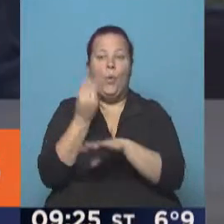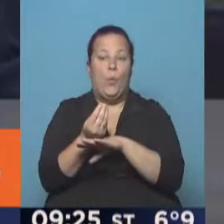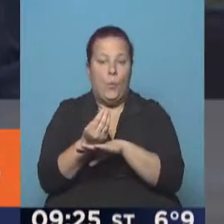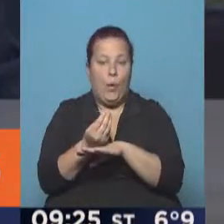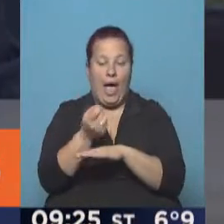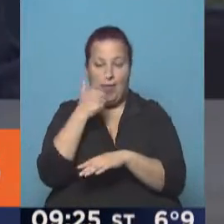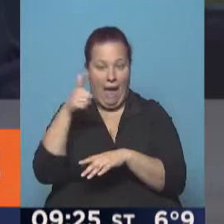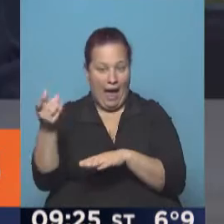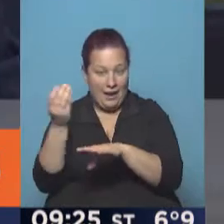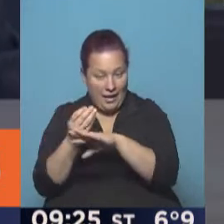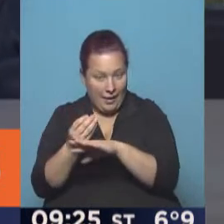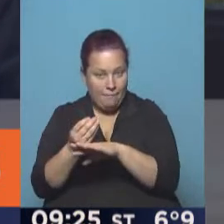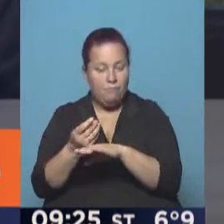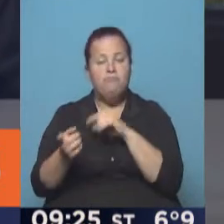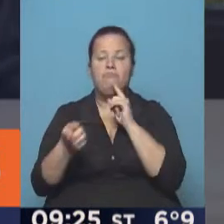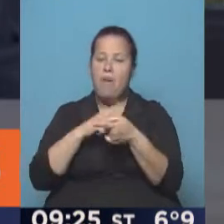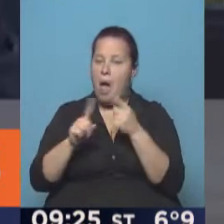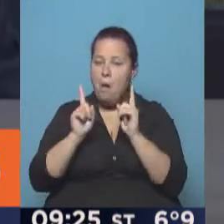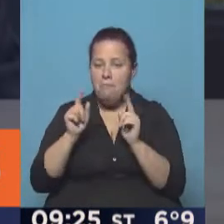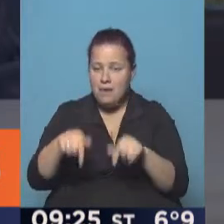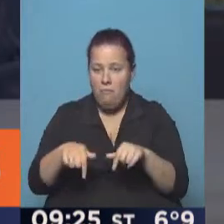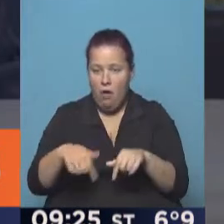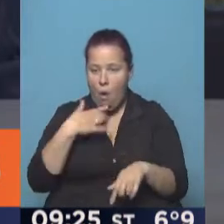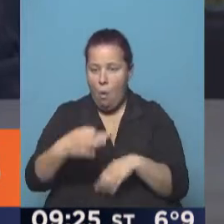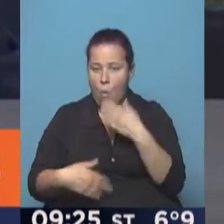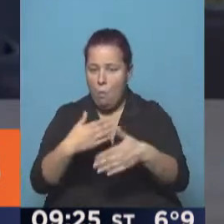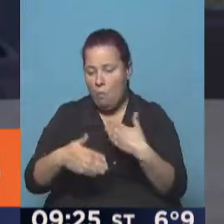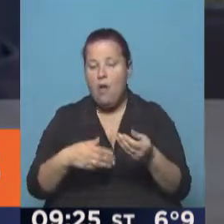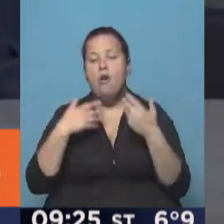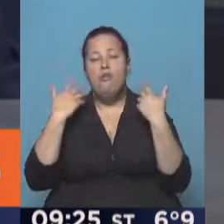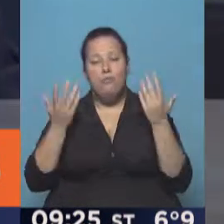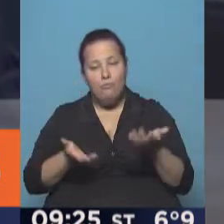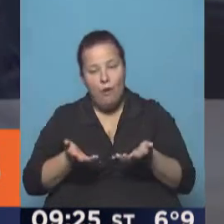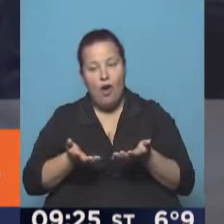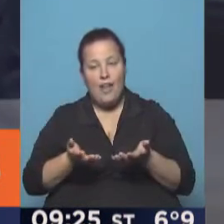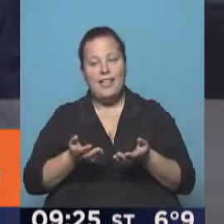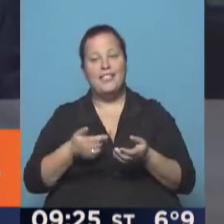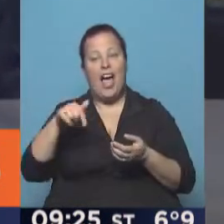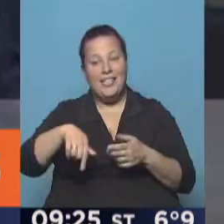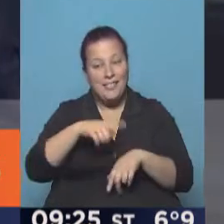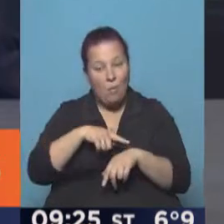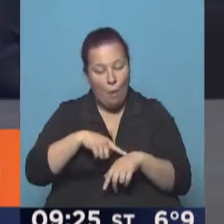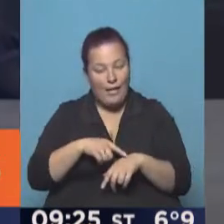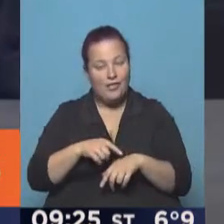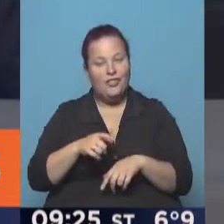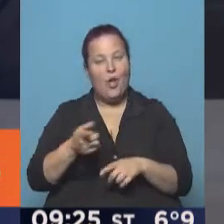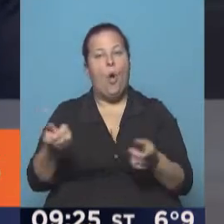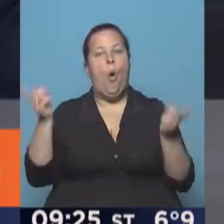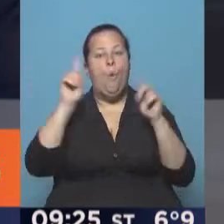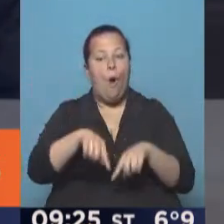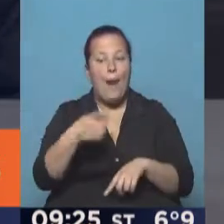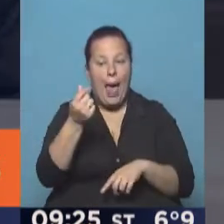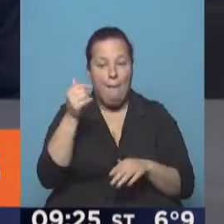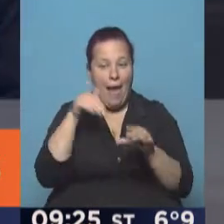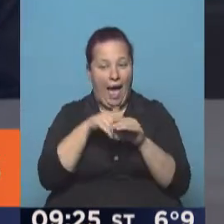del macrismo, acordamos lo mismo que hoy estamos llevando a la práctica. Por eso, en esta instancia, recuperar los fondos del